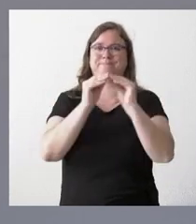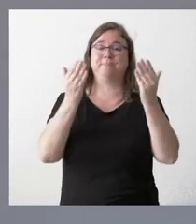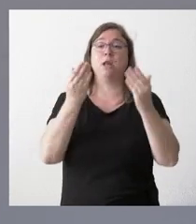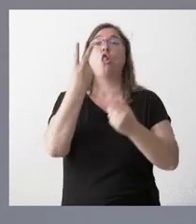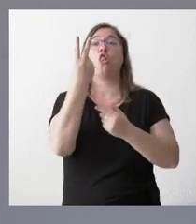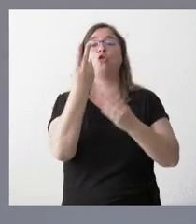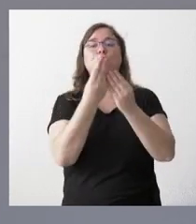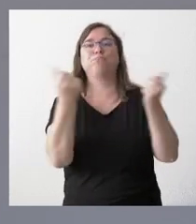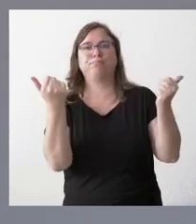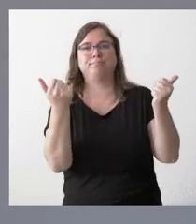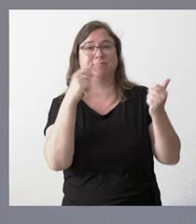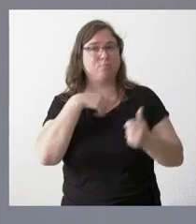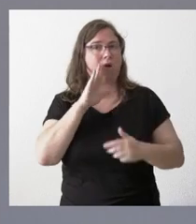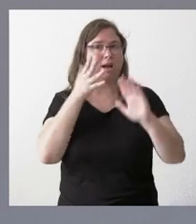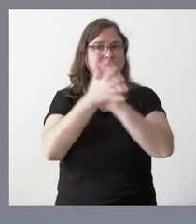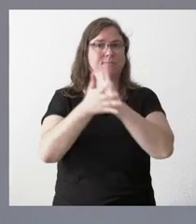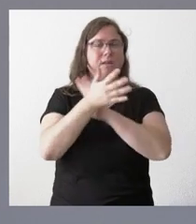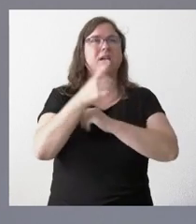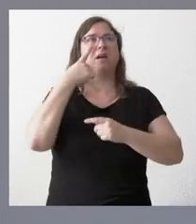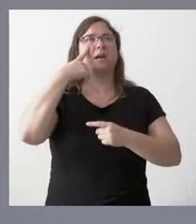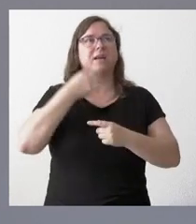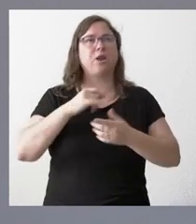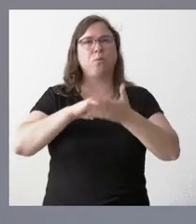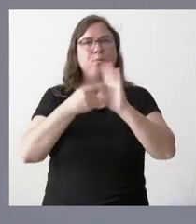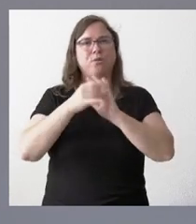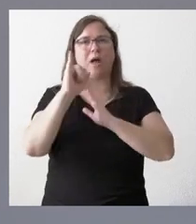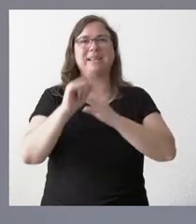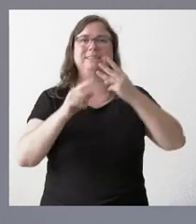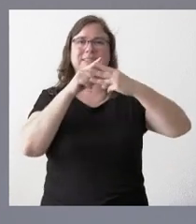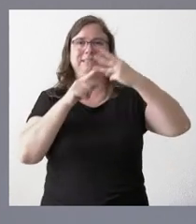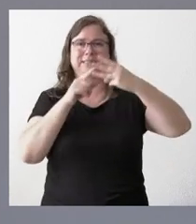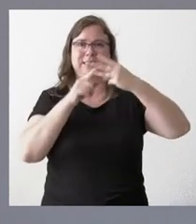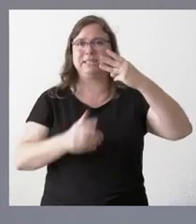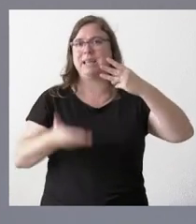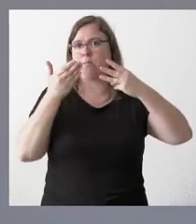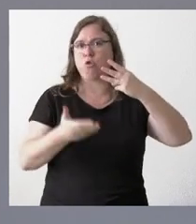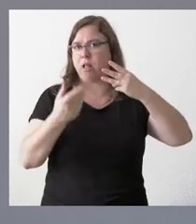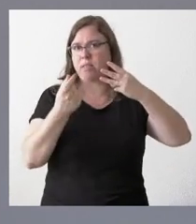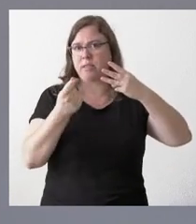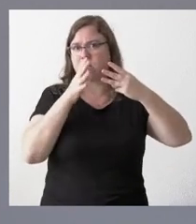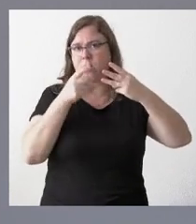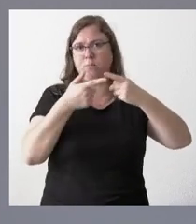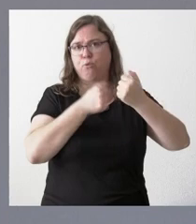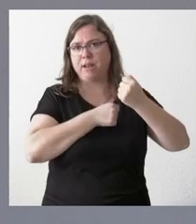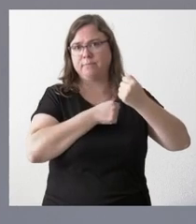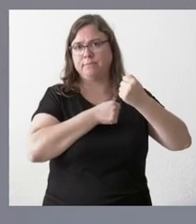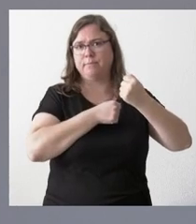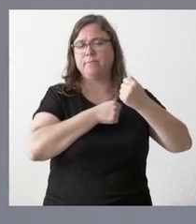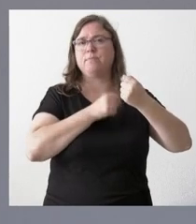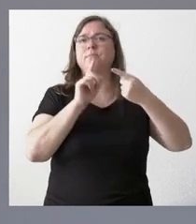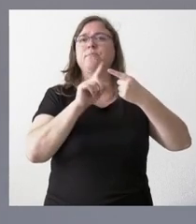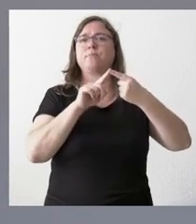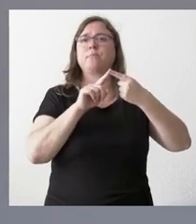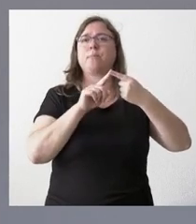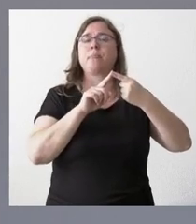desaparecen. Como pueda ser, creo recordar, en ese proyecto había tres importantes que citábamos. Estaba el